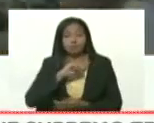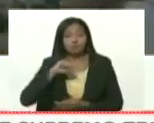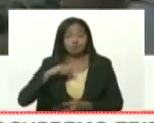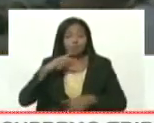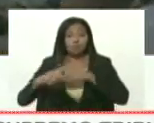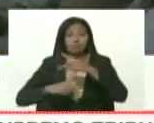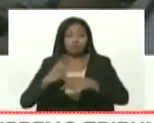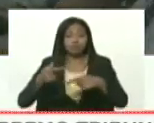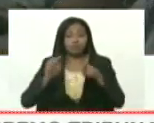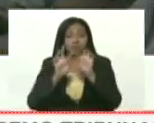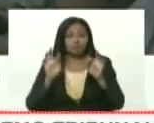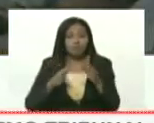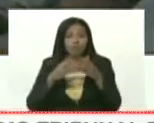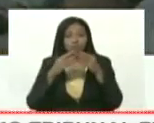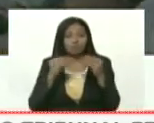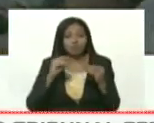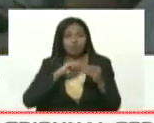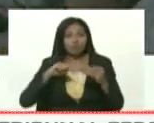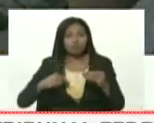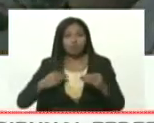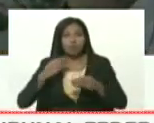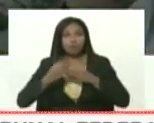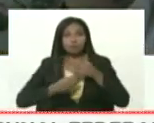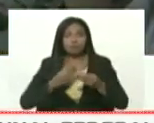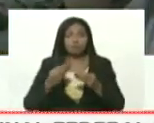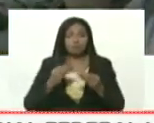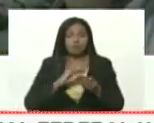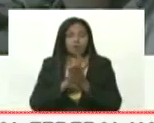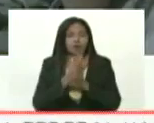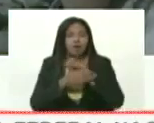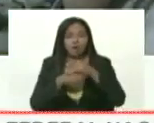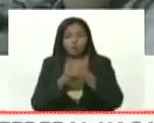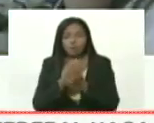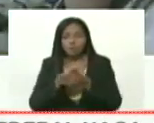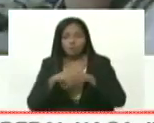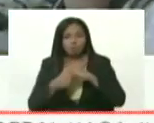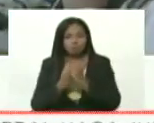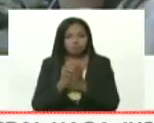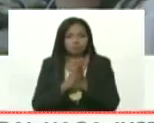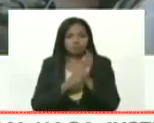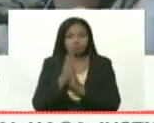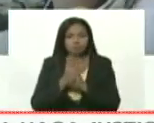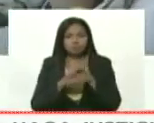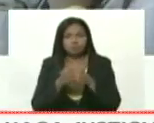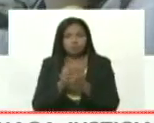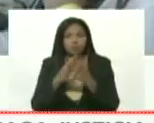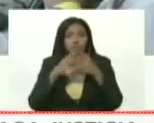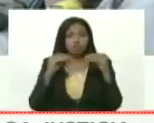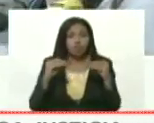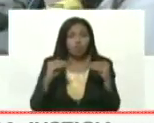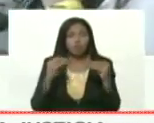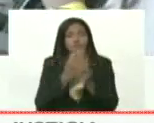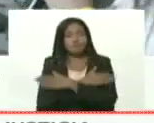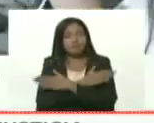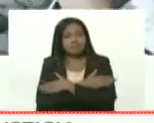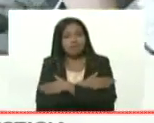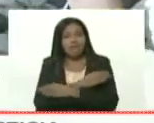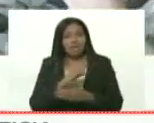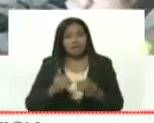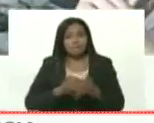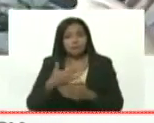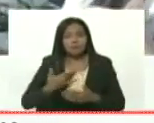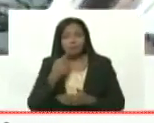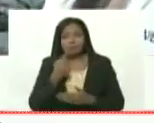produciendo todo lo que es jabón, todo, todo. La felicito. Gracias. ¿Qué más podemos